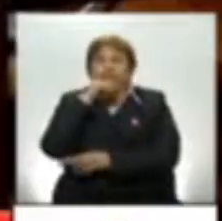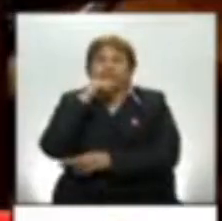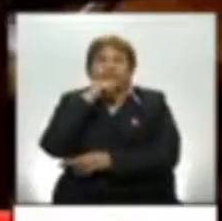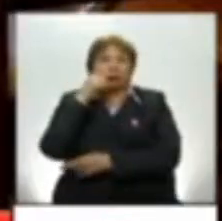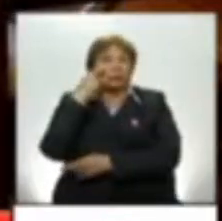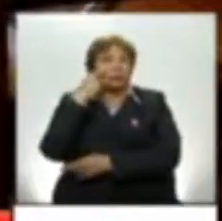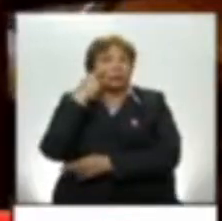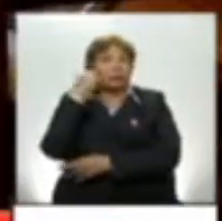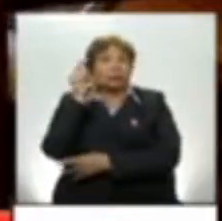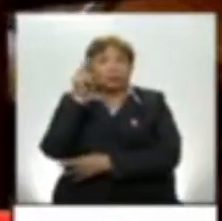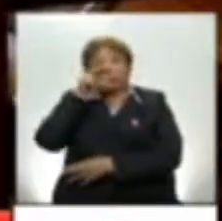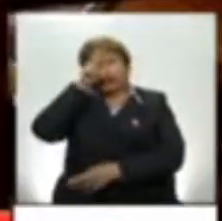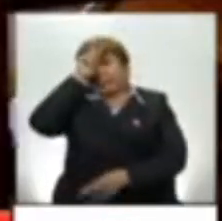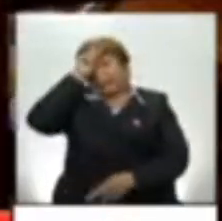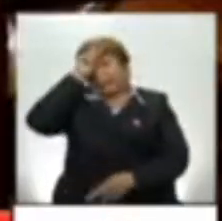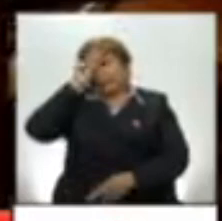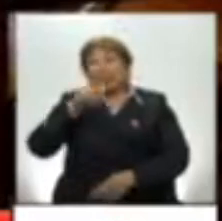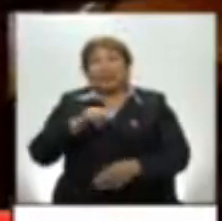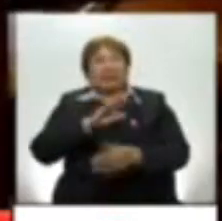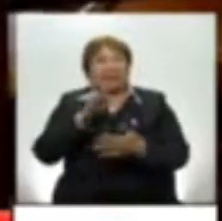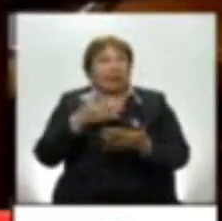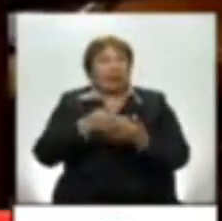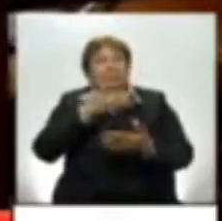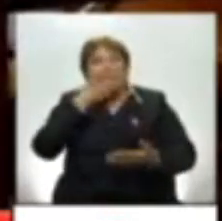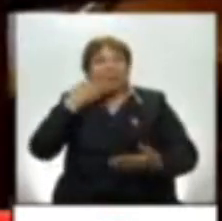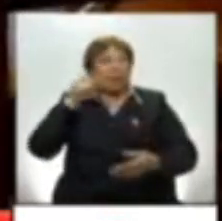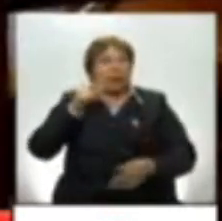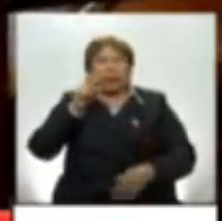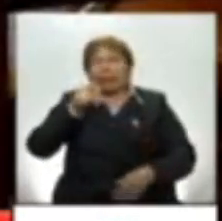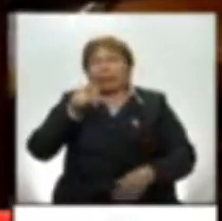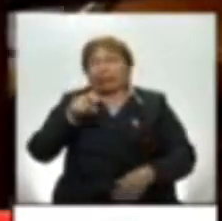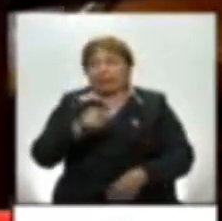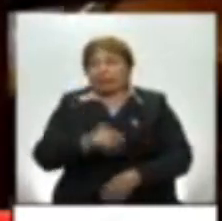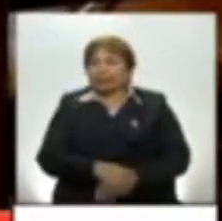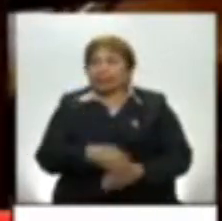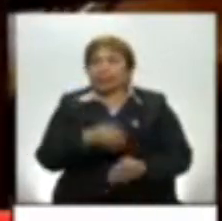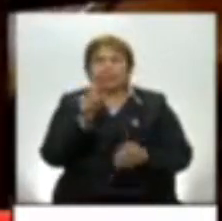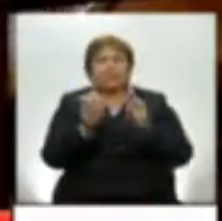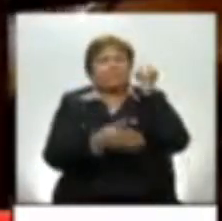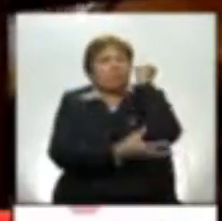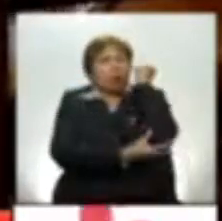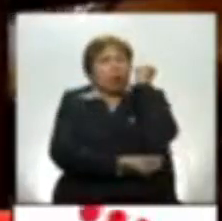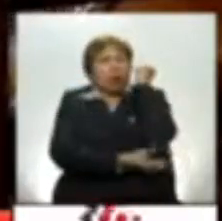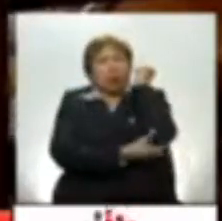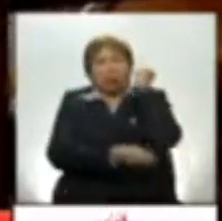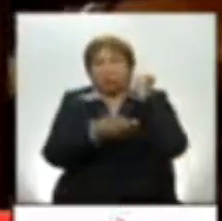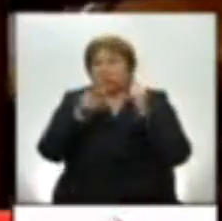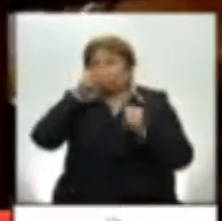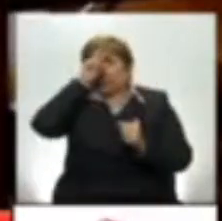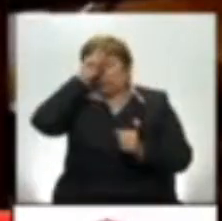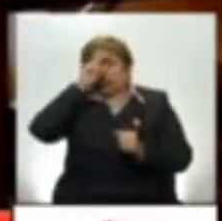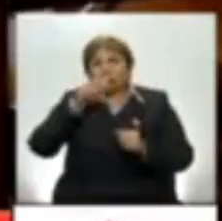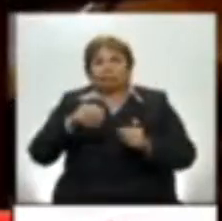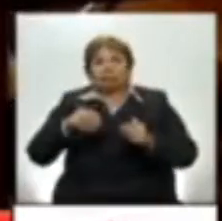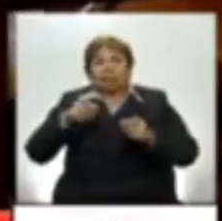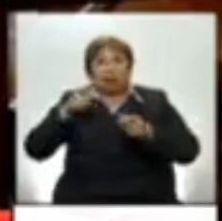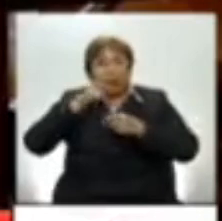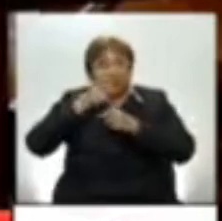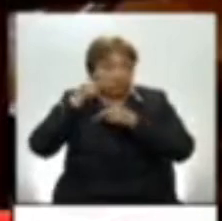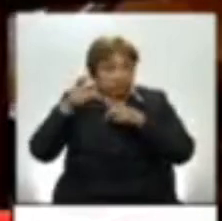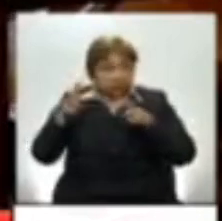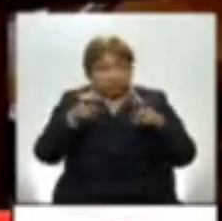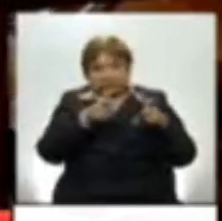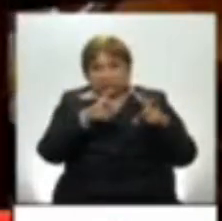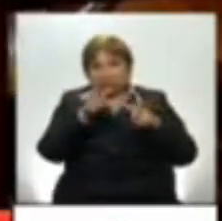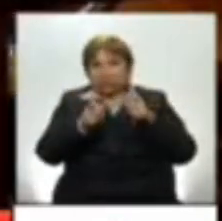maestras del Perú, por los más necesitados y pobres del Perú, por las rondas